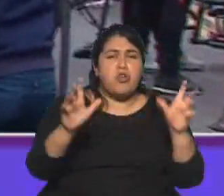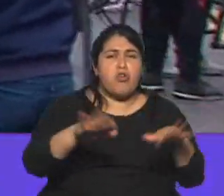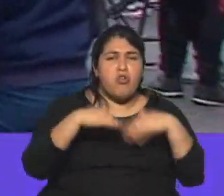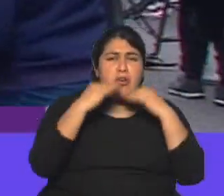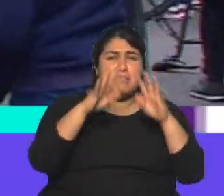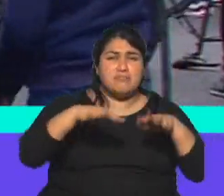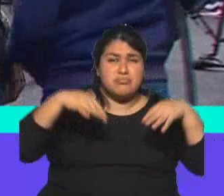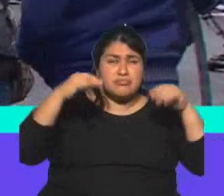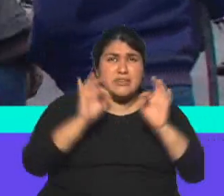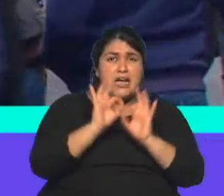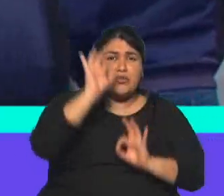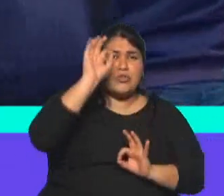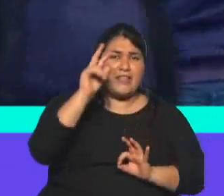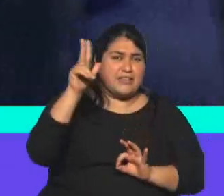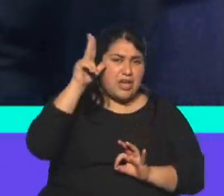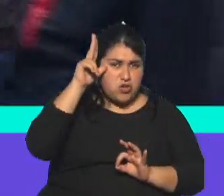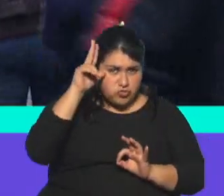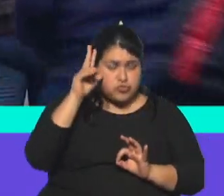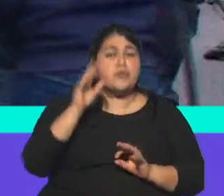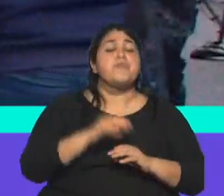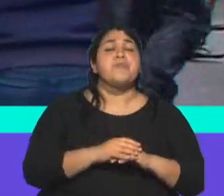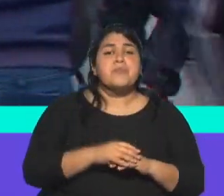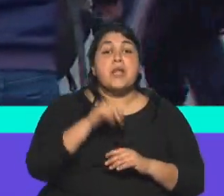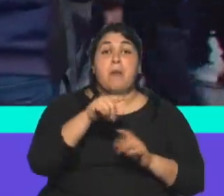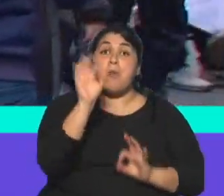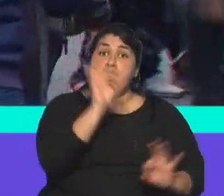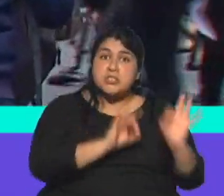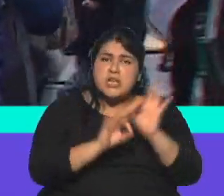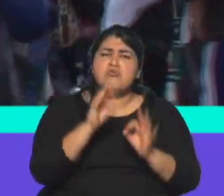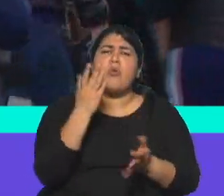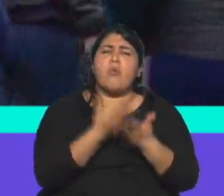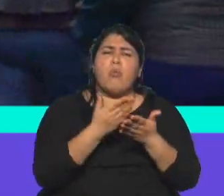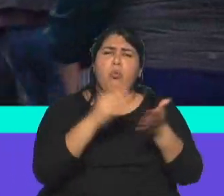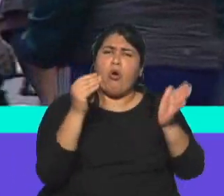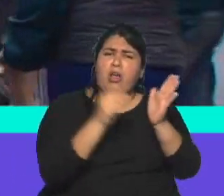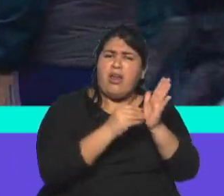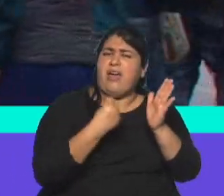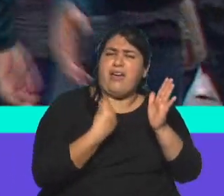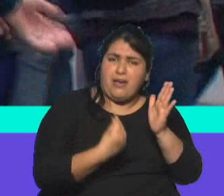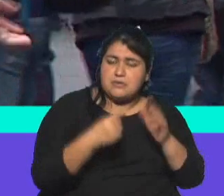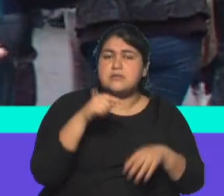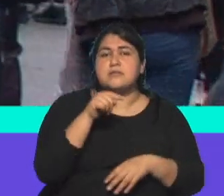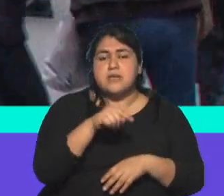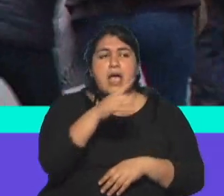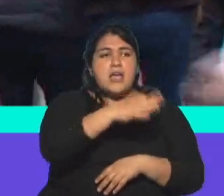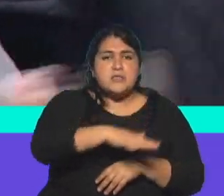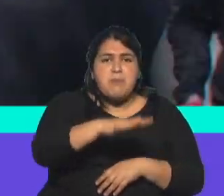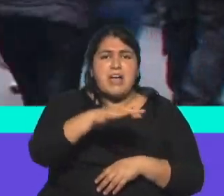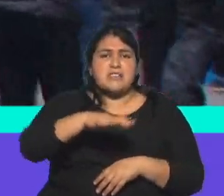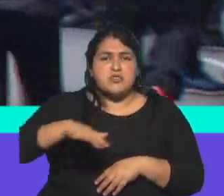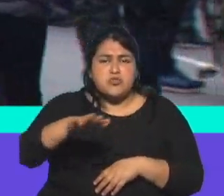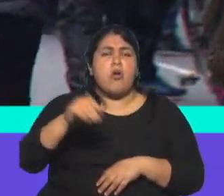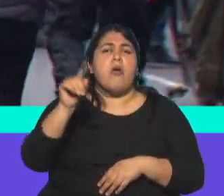altura máxima de 38 metros, pero además este proyecto propone que haya también espacios para los